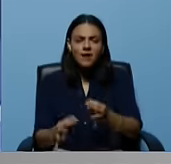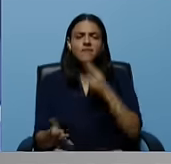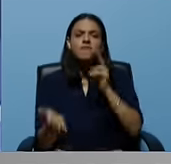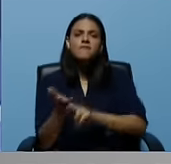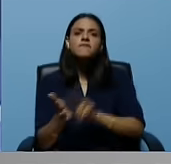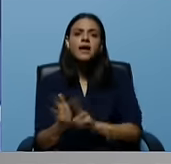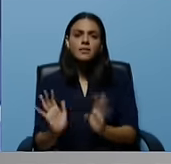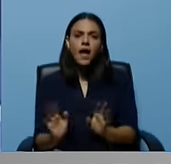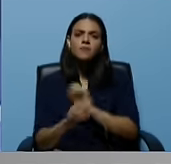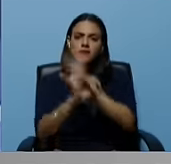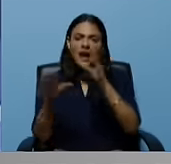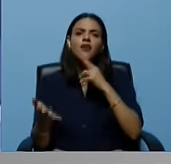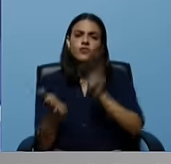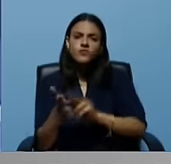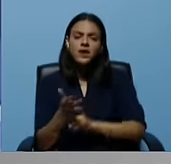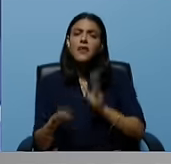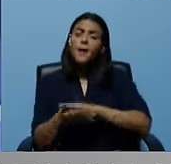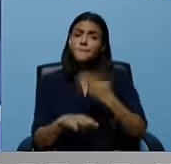porque